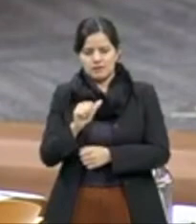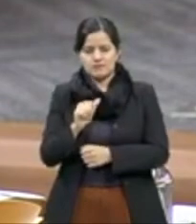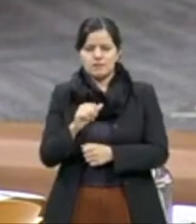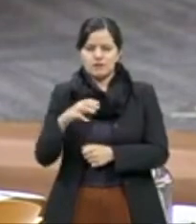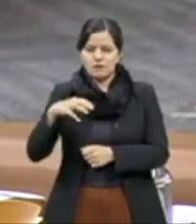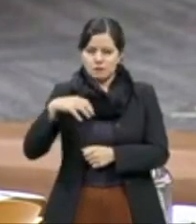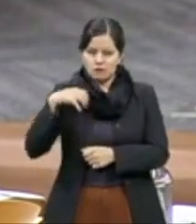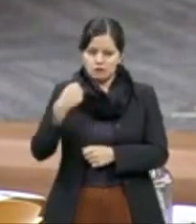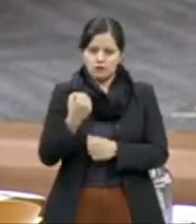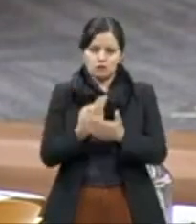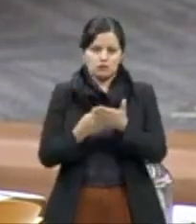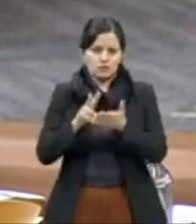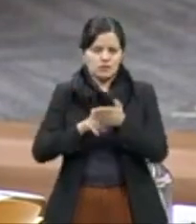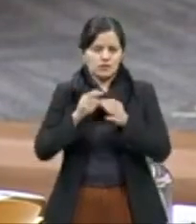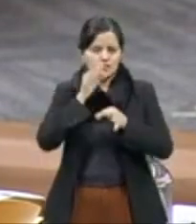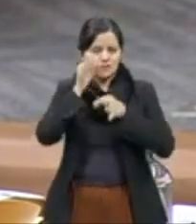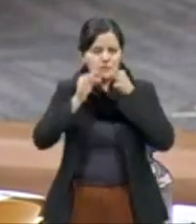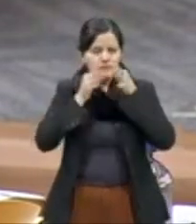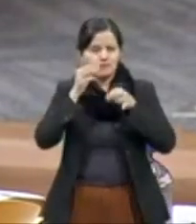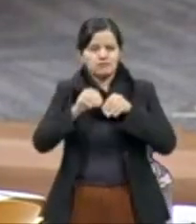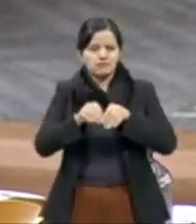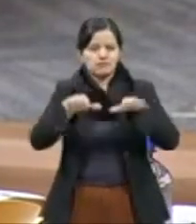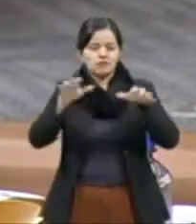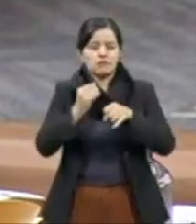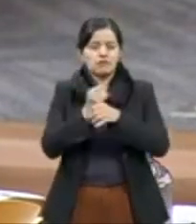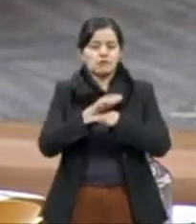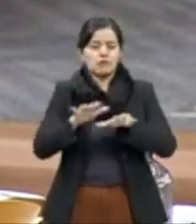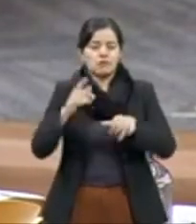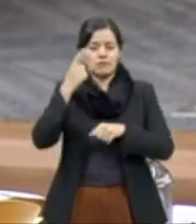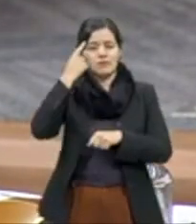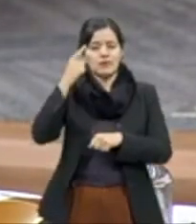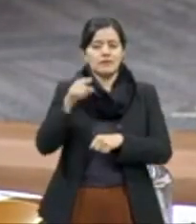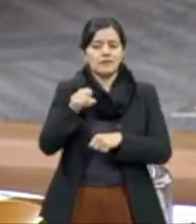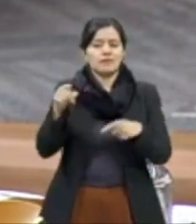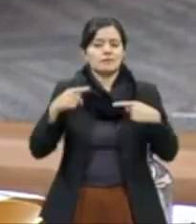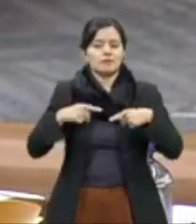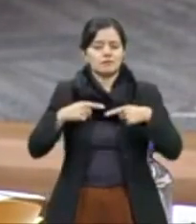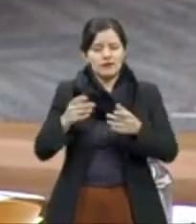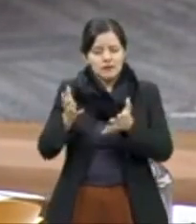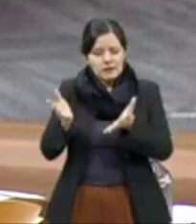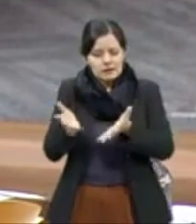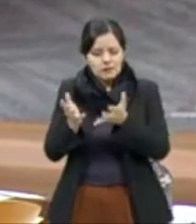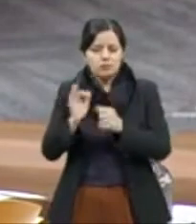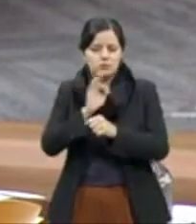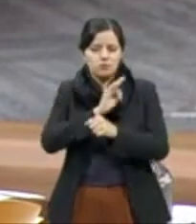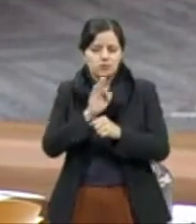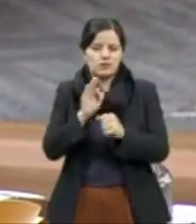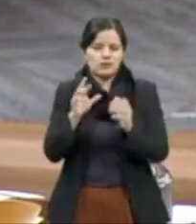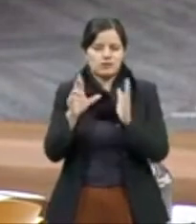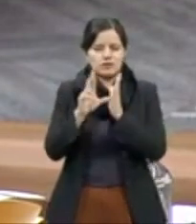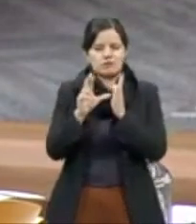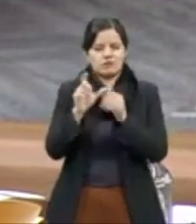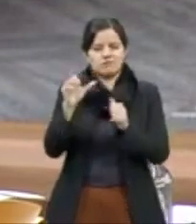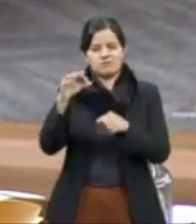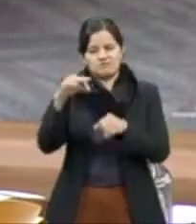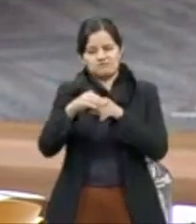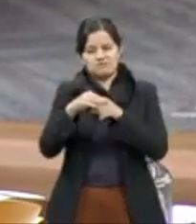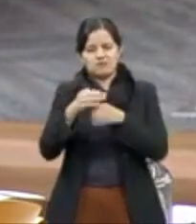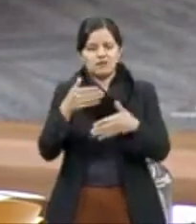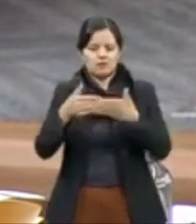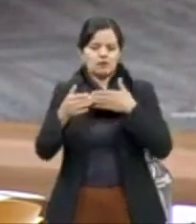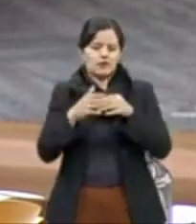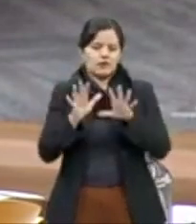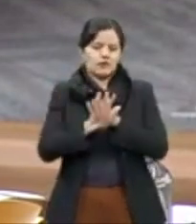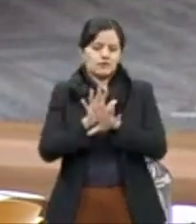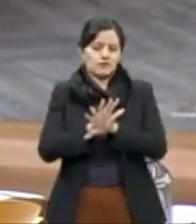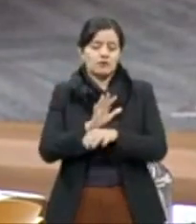de difusión y de información para incentivar a la ciudadanía a la renovación de sus credenciales para votar, cuyo último día de